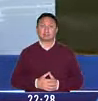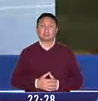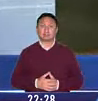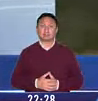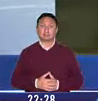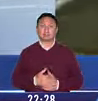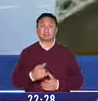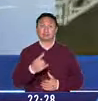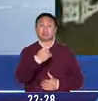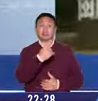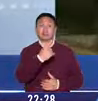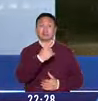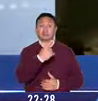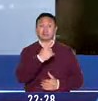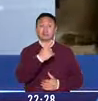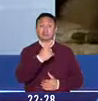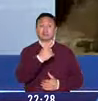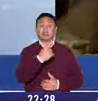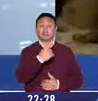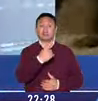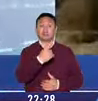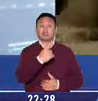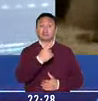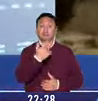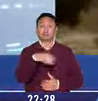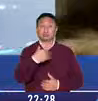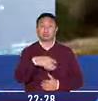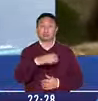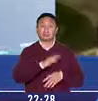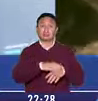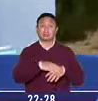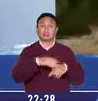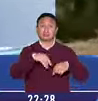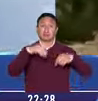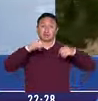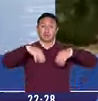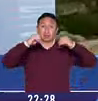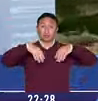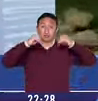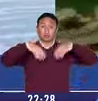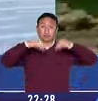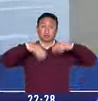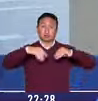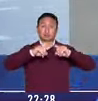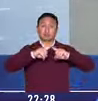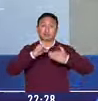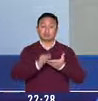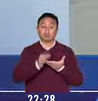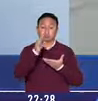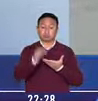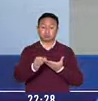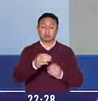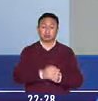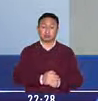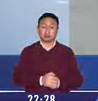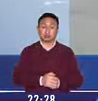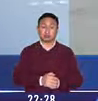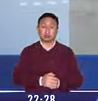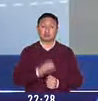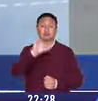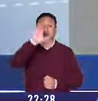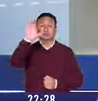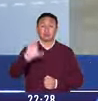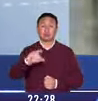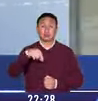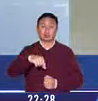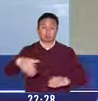Mediante redes sociales se pudo conocer los efectos que la lluvia dejaba a su paso. Varios cantones en la región litoral vieron cómo